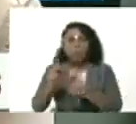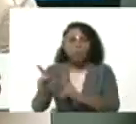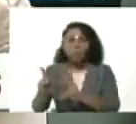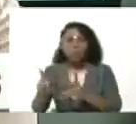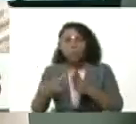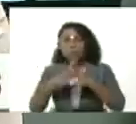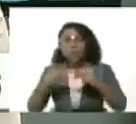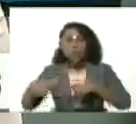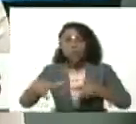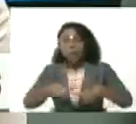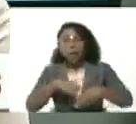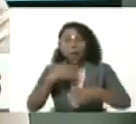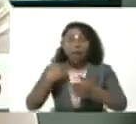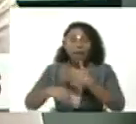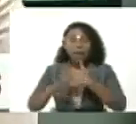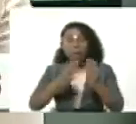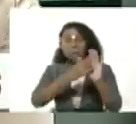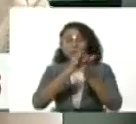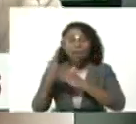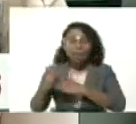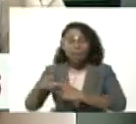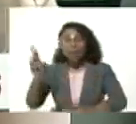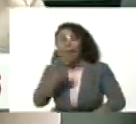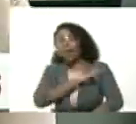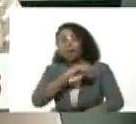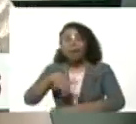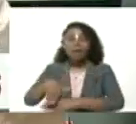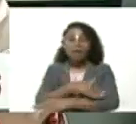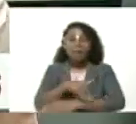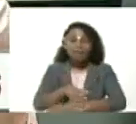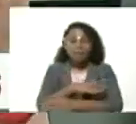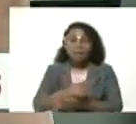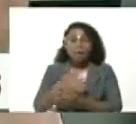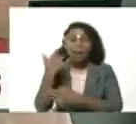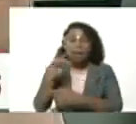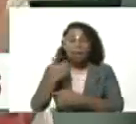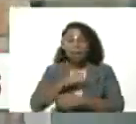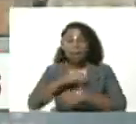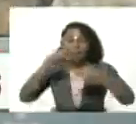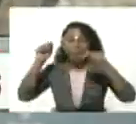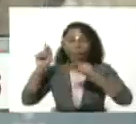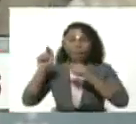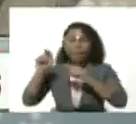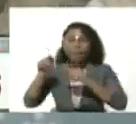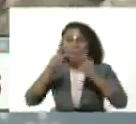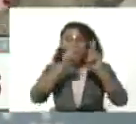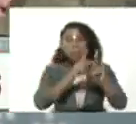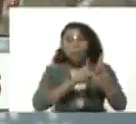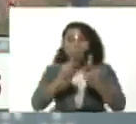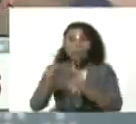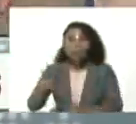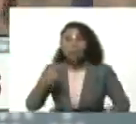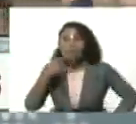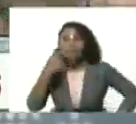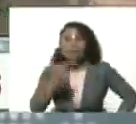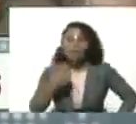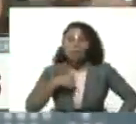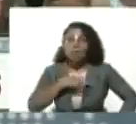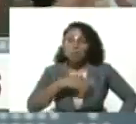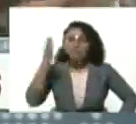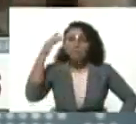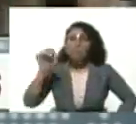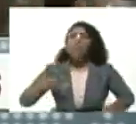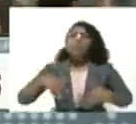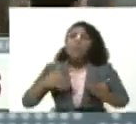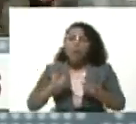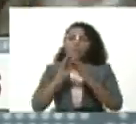lados salían las comunas, los jefes de calle, estaban allí de forma muy organizada diciendo, nosotros sabemos cuál era